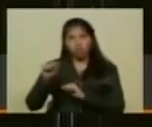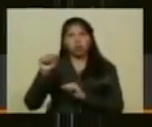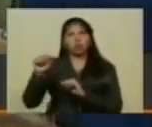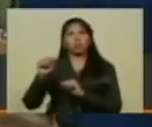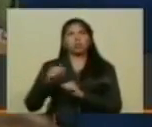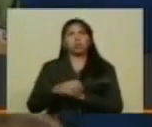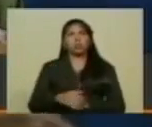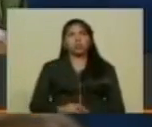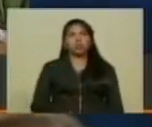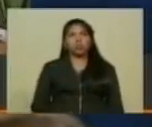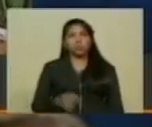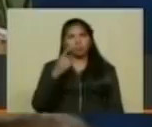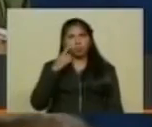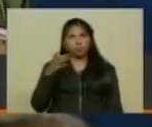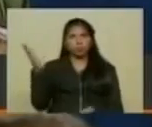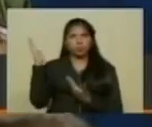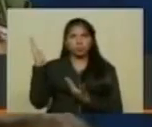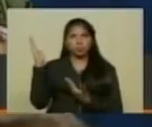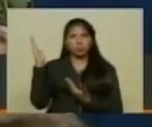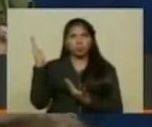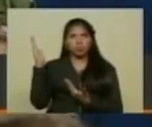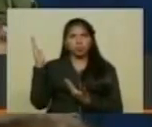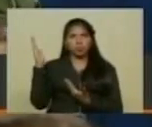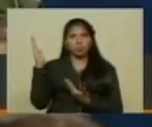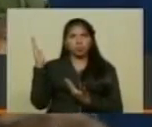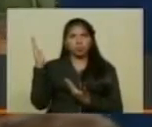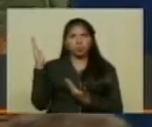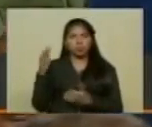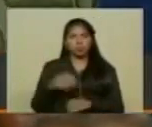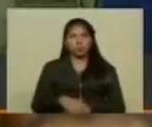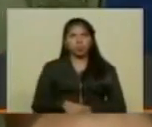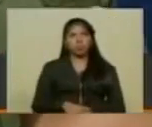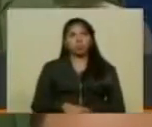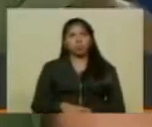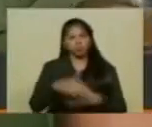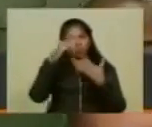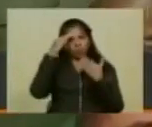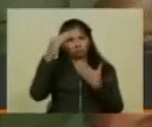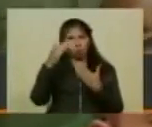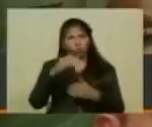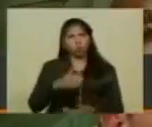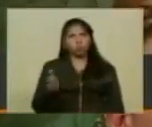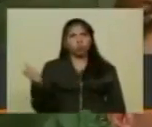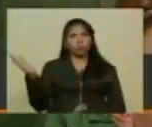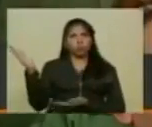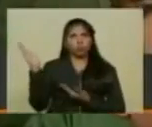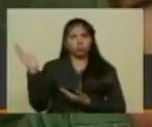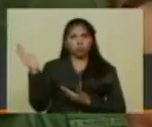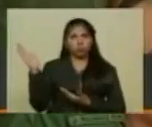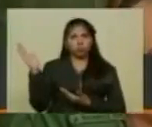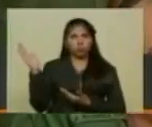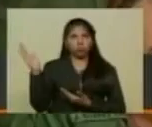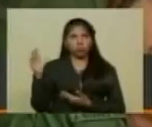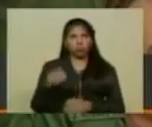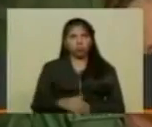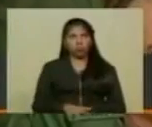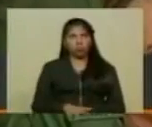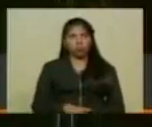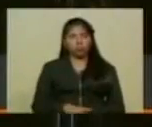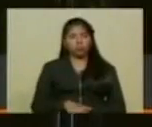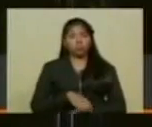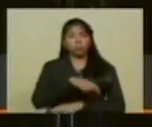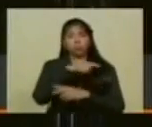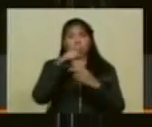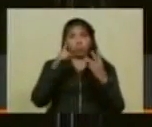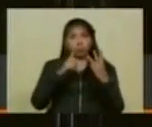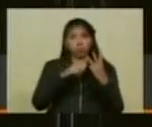Vargas, Tito Urbano, al Almirante Clemente Antonio Díaz, al Mayor